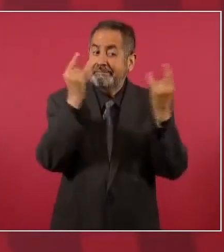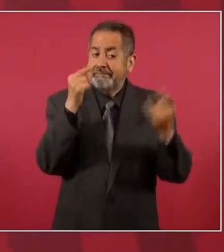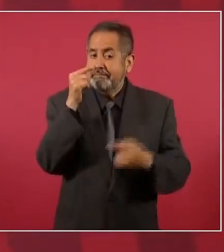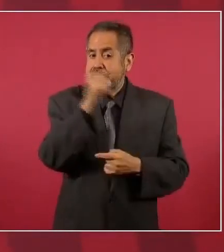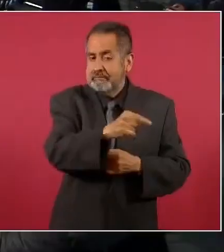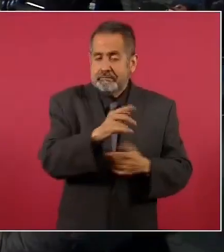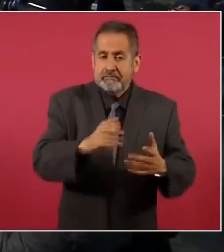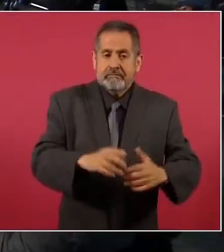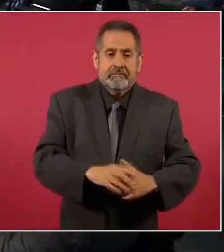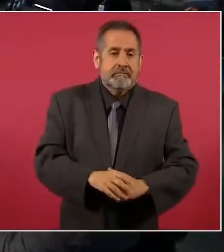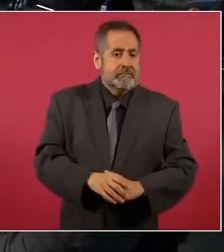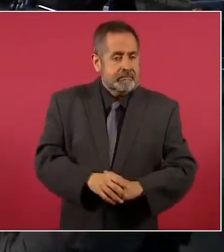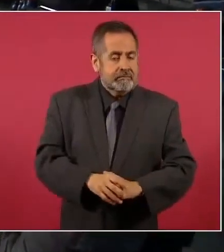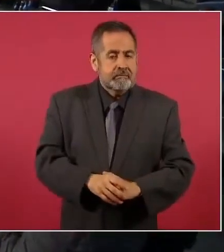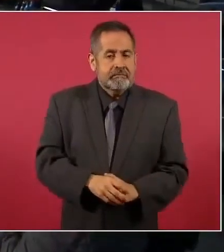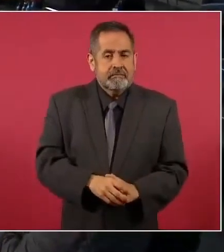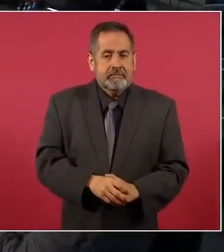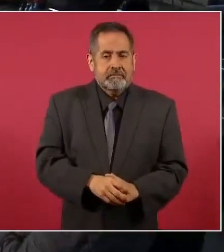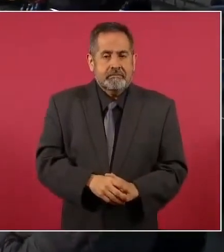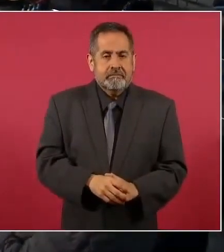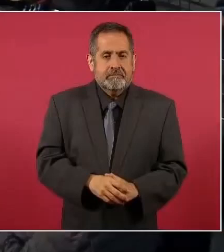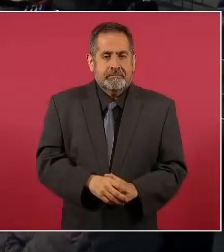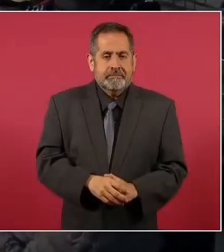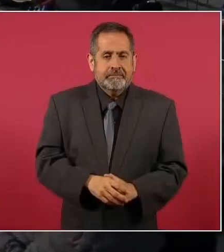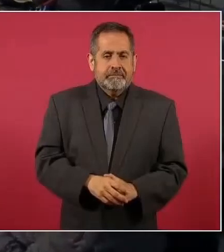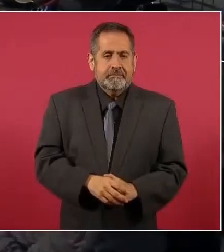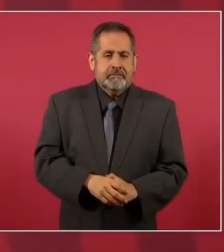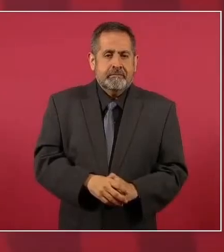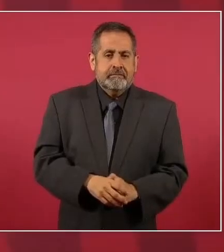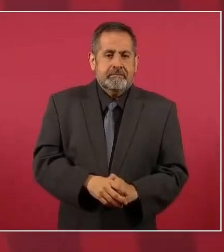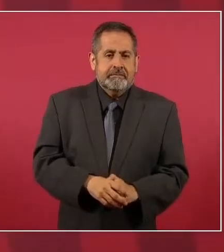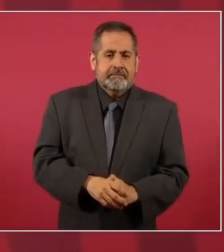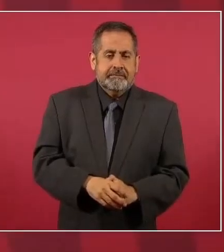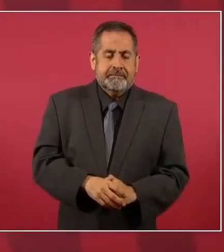dos Laredos también. Uh-huh.